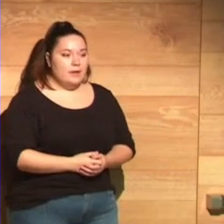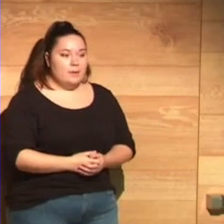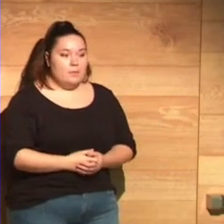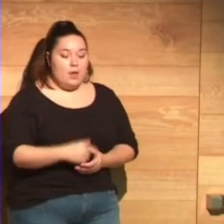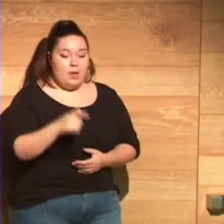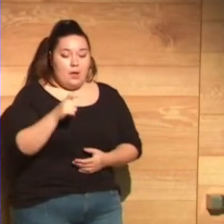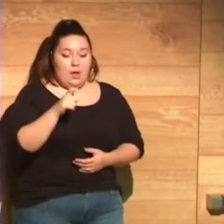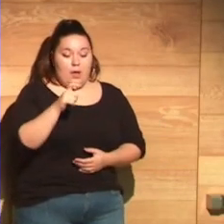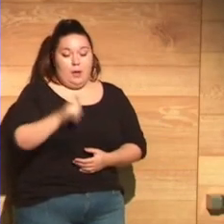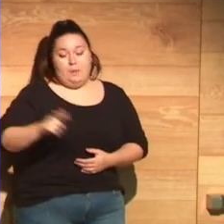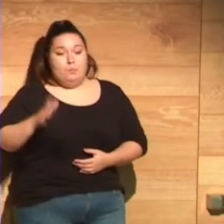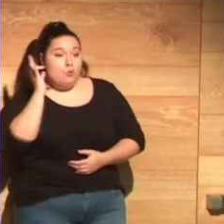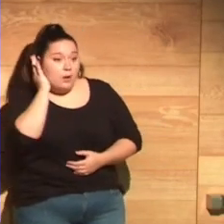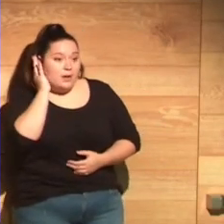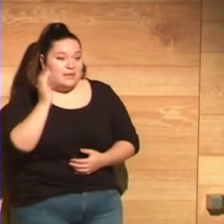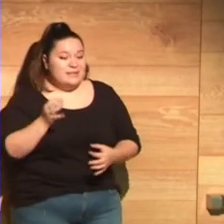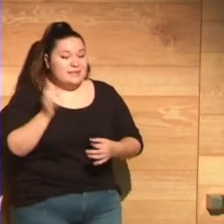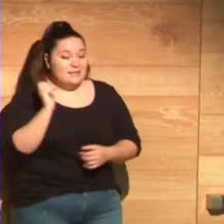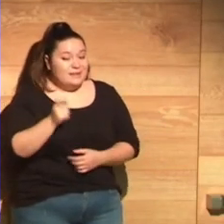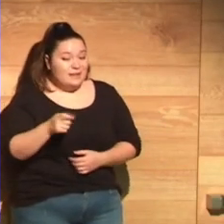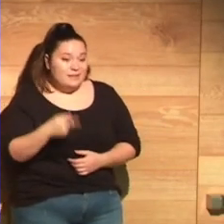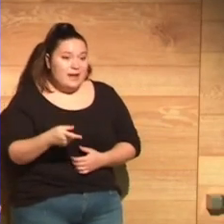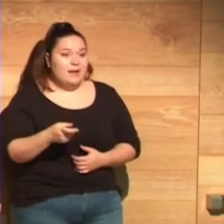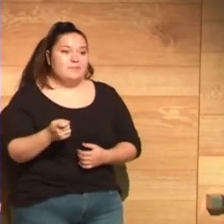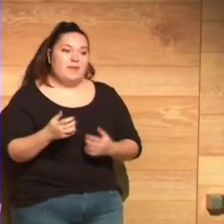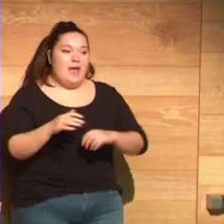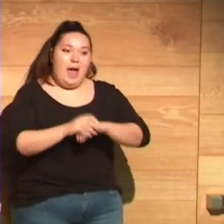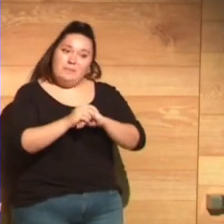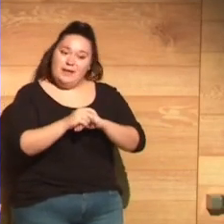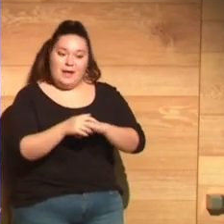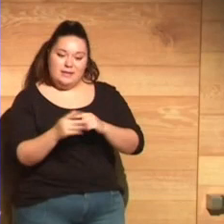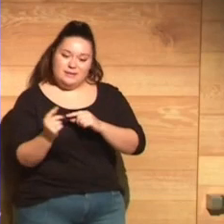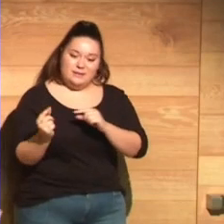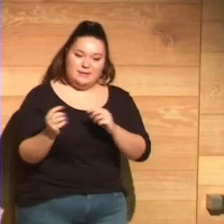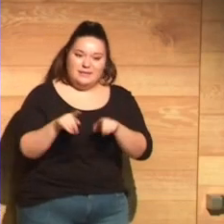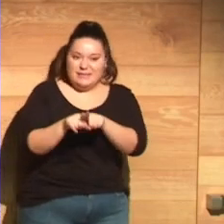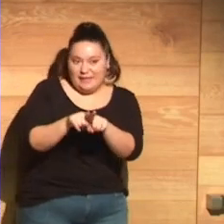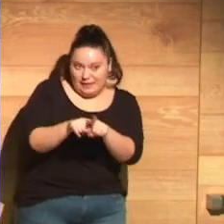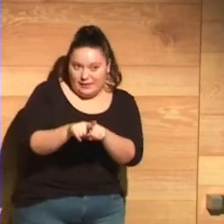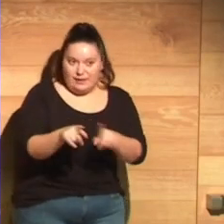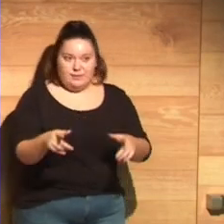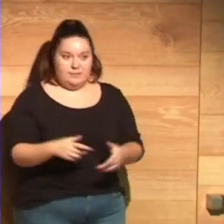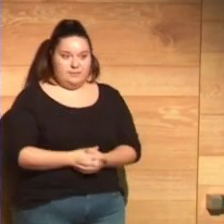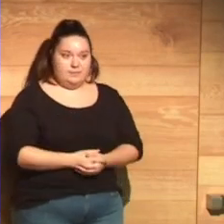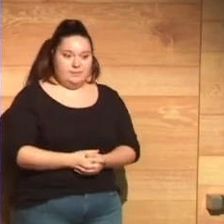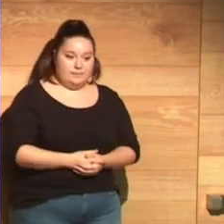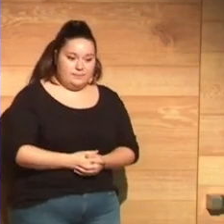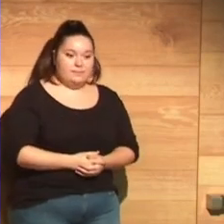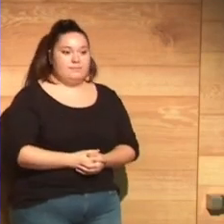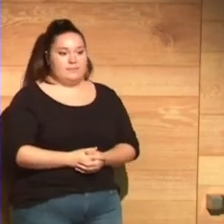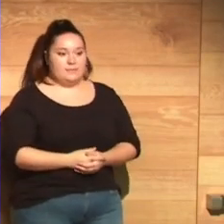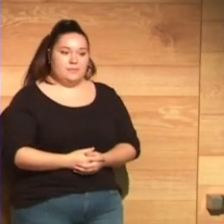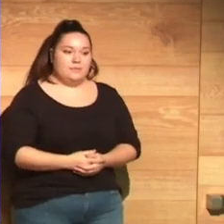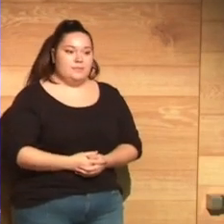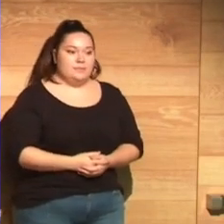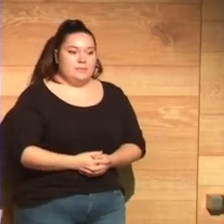claro, entre las mujeres hay que enemistarnos, es como perpetuar ese patrón. Claro, pero de ella, por esa imagen de casi de